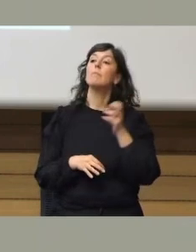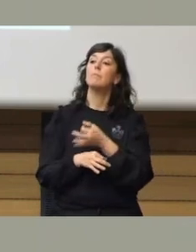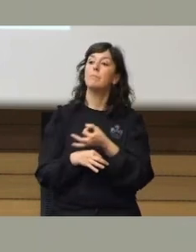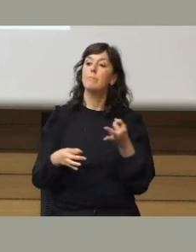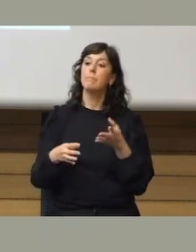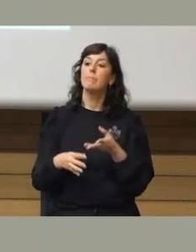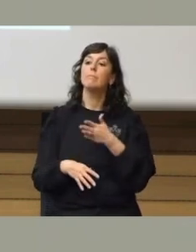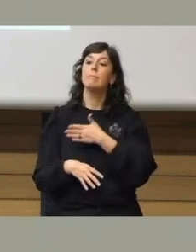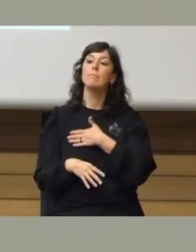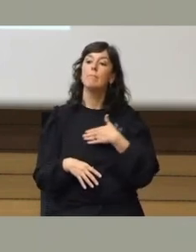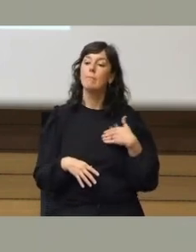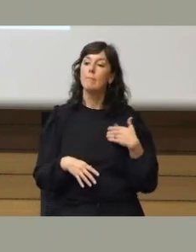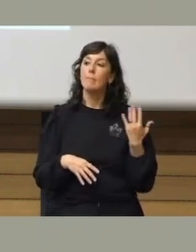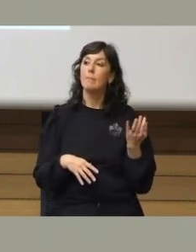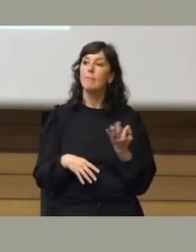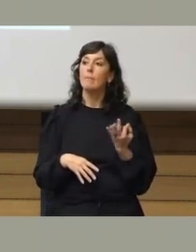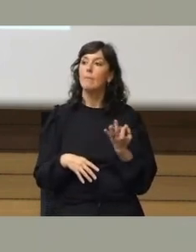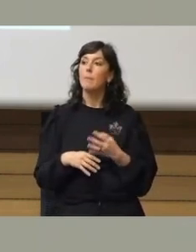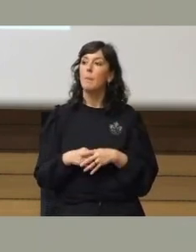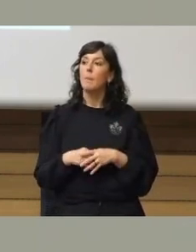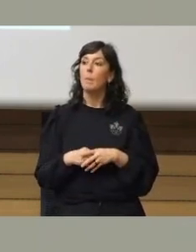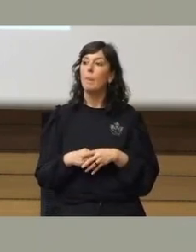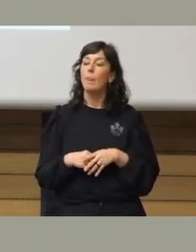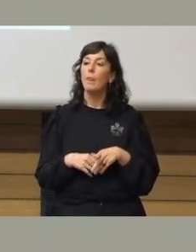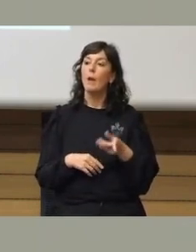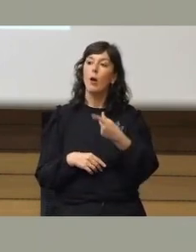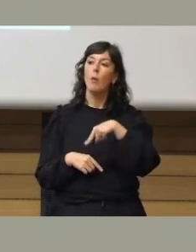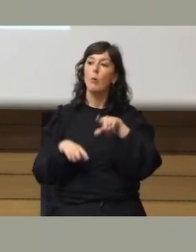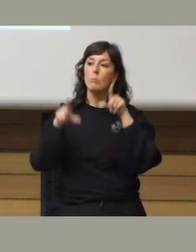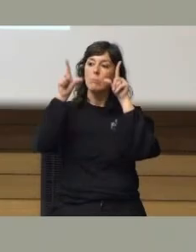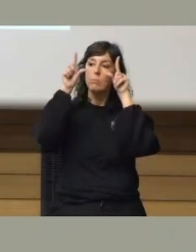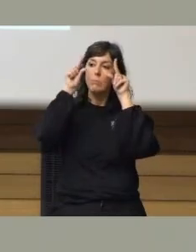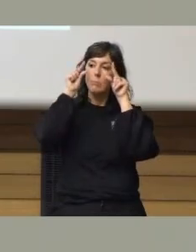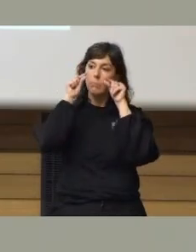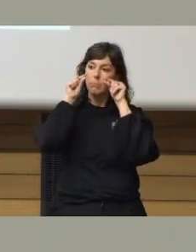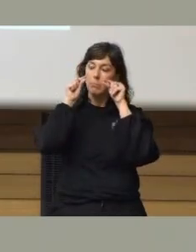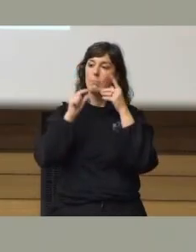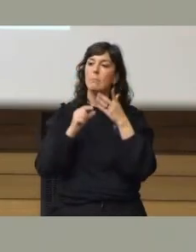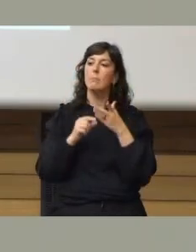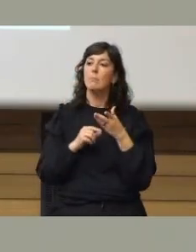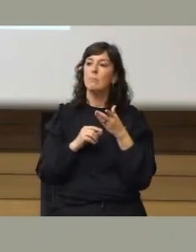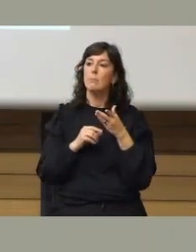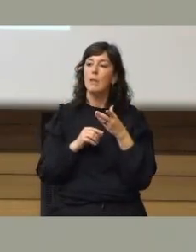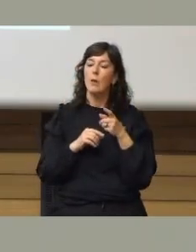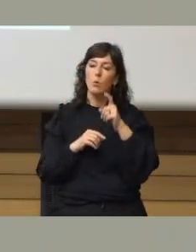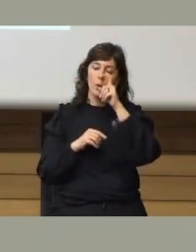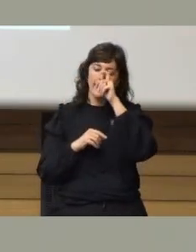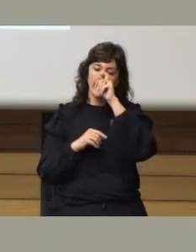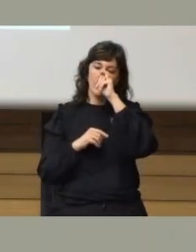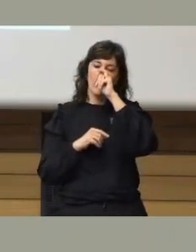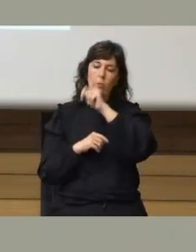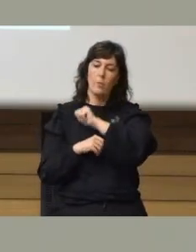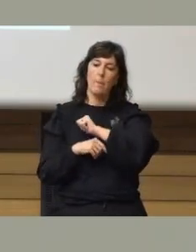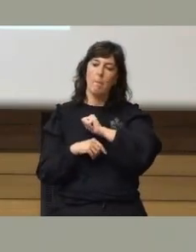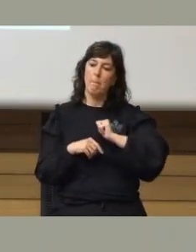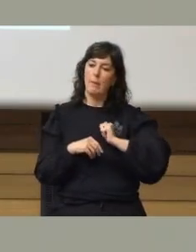Quiero que cerréis los ojos y la relacionáis con un recuerdo personal.